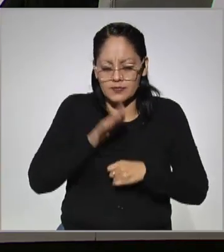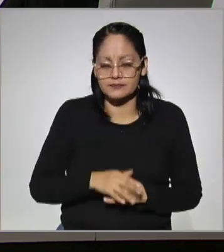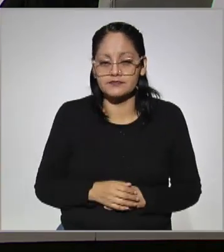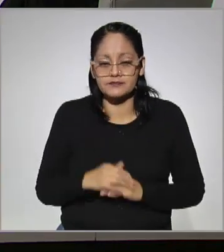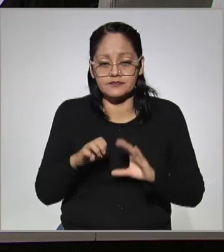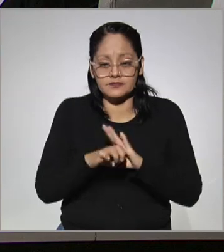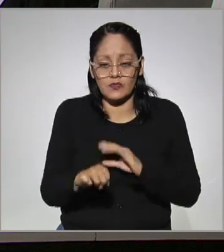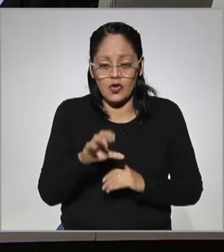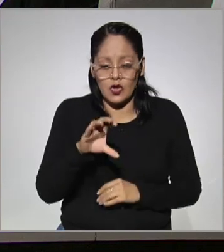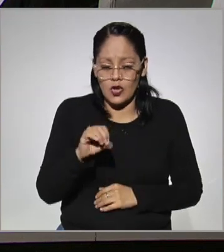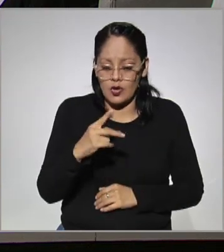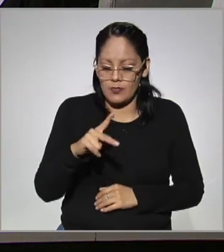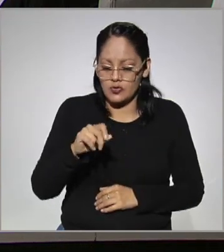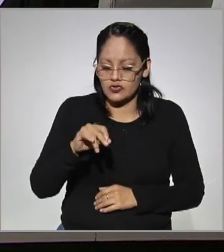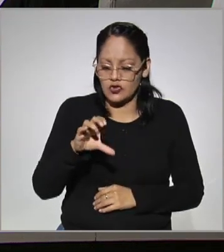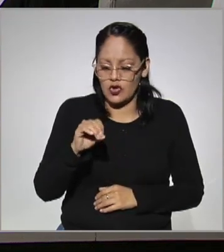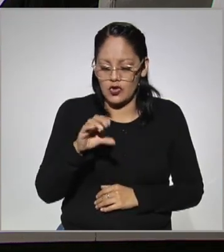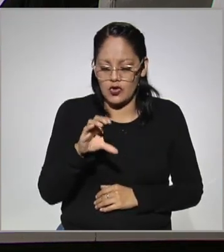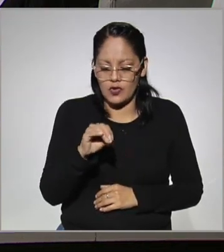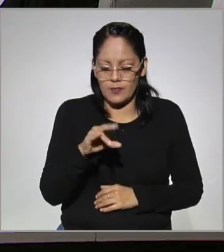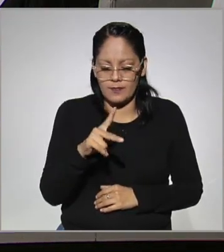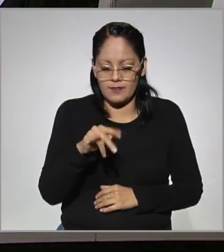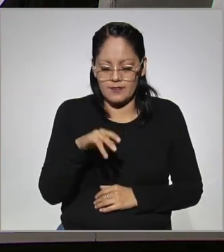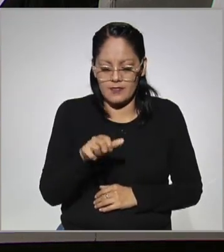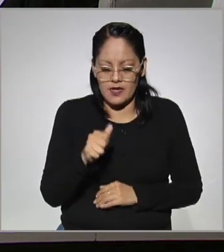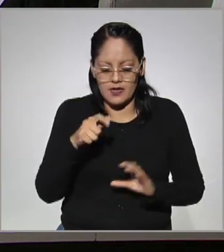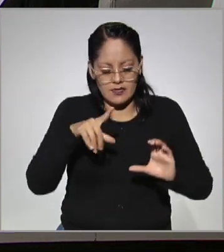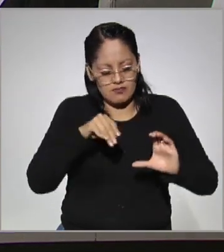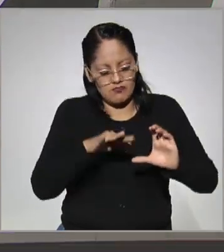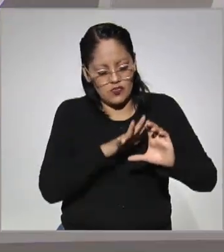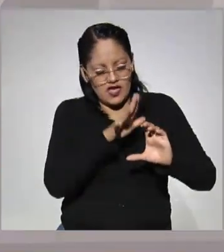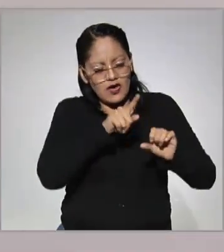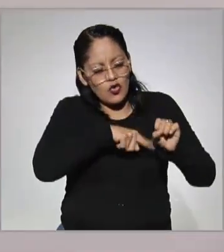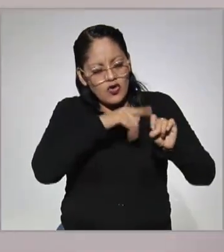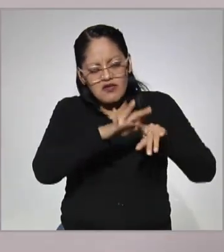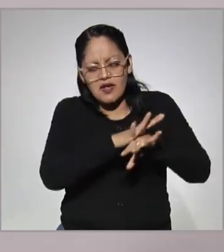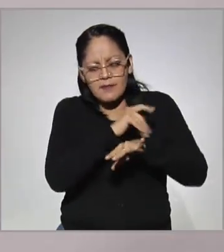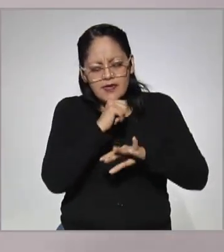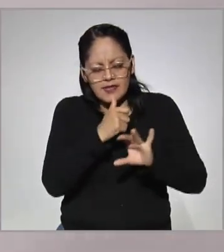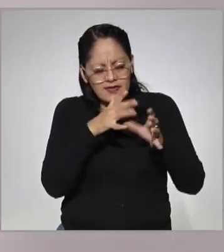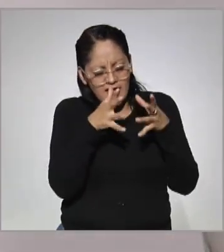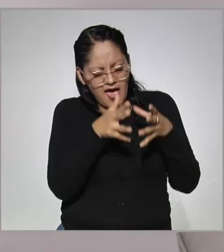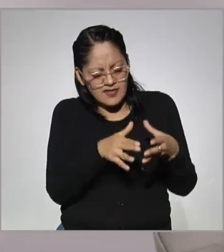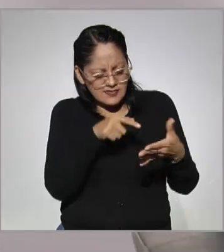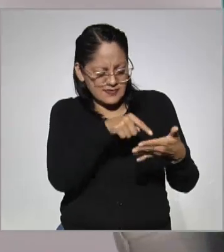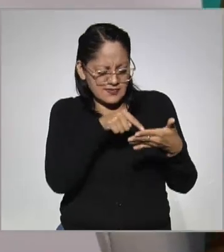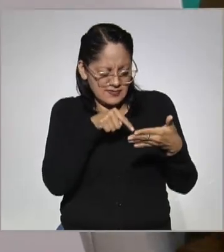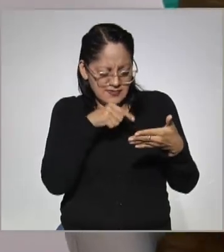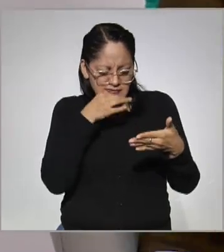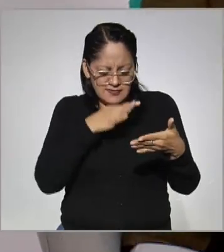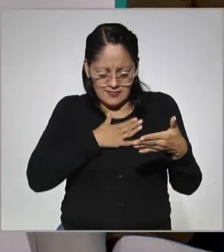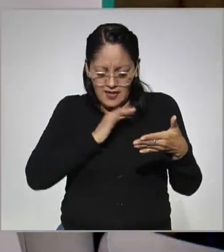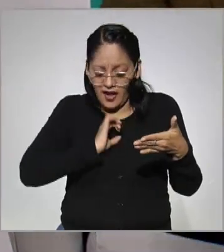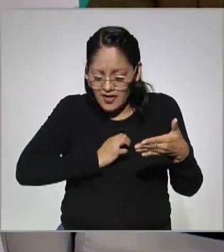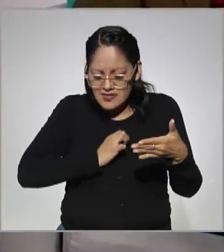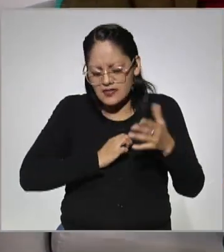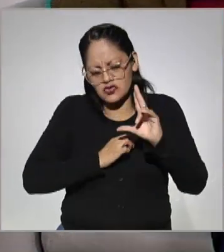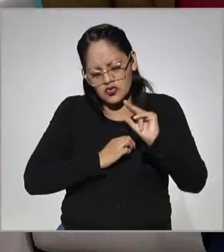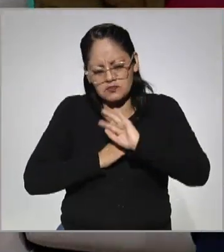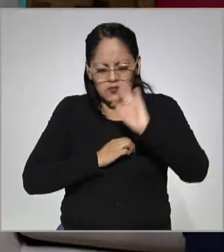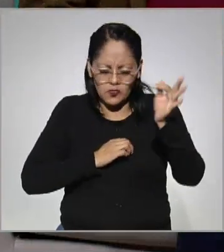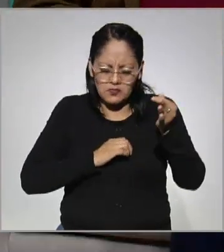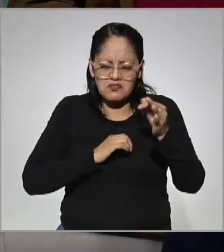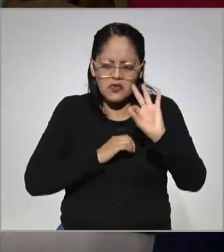colposcopía y sale anormal porque no se pinta alguna zona del cuello uterino, no puedes ahí aseverar que es cáncer, puede ser otra cosa, y por